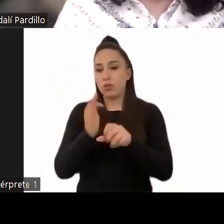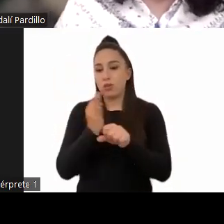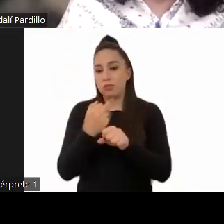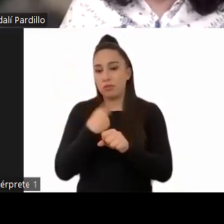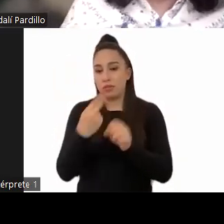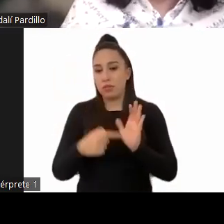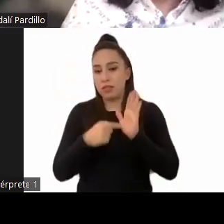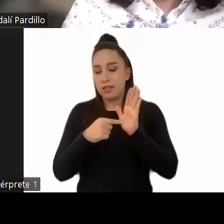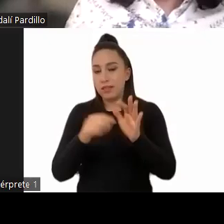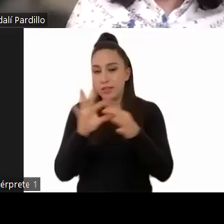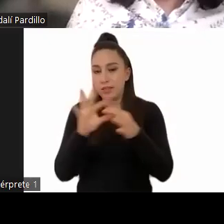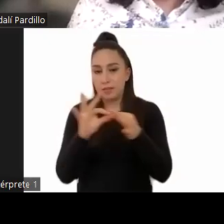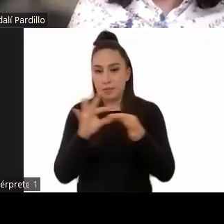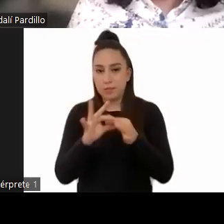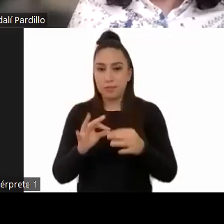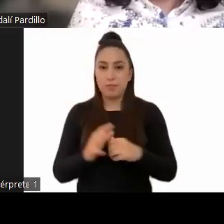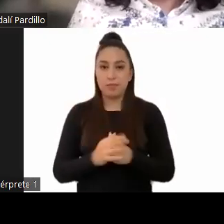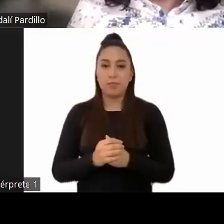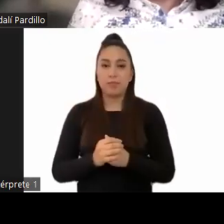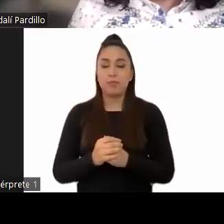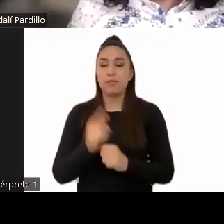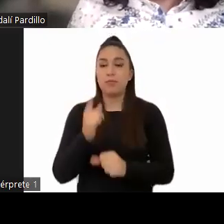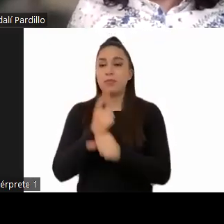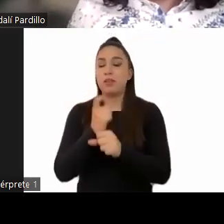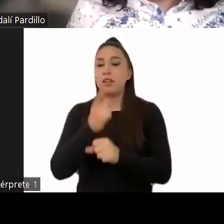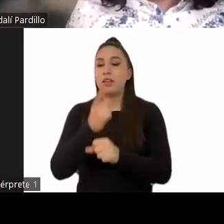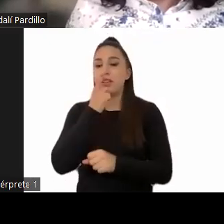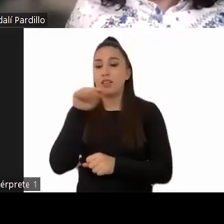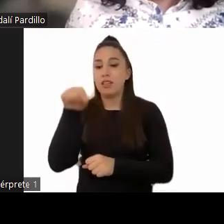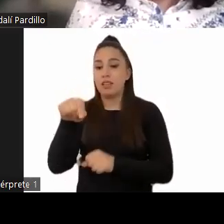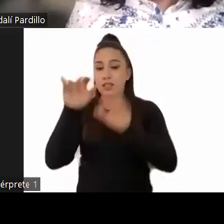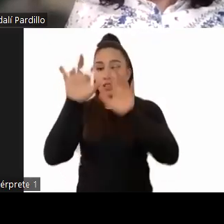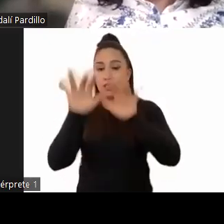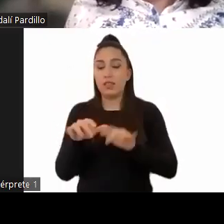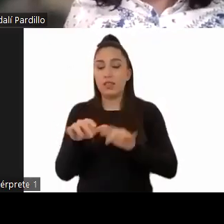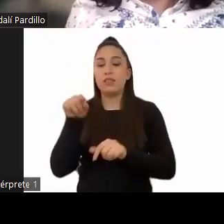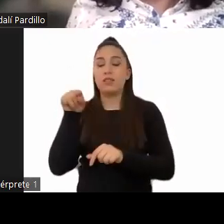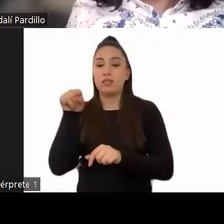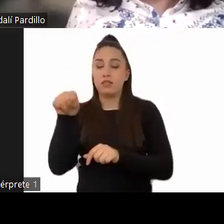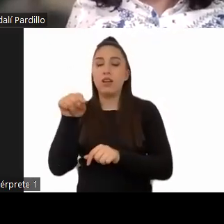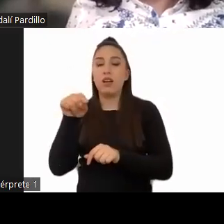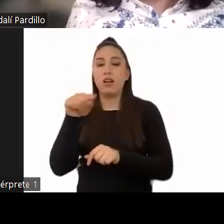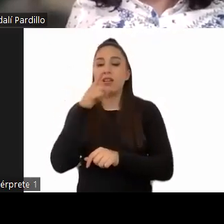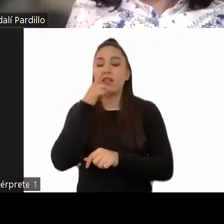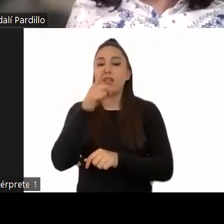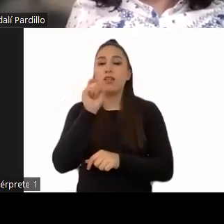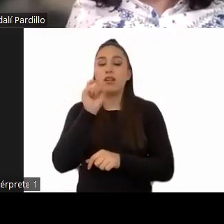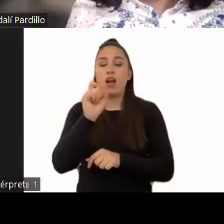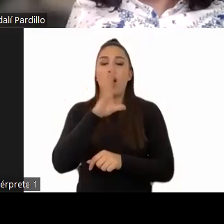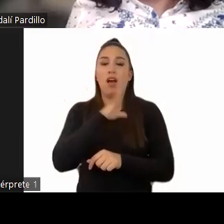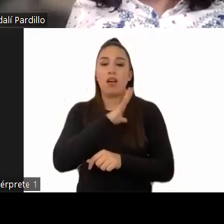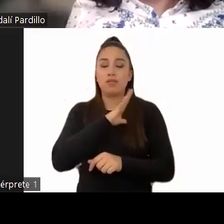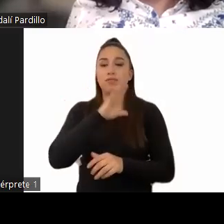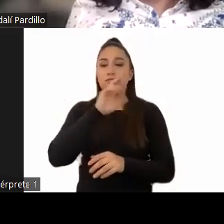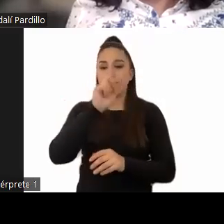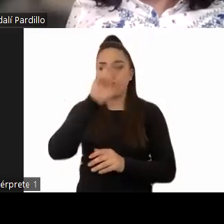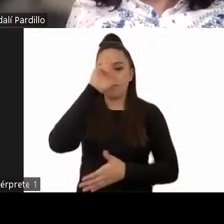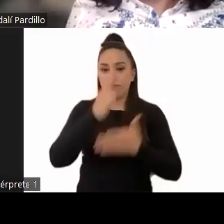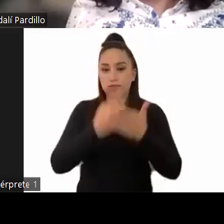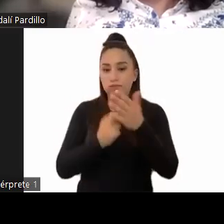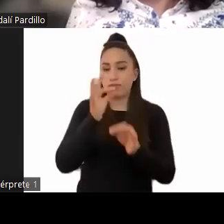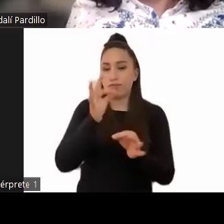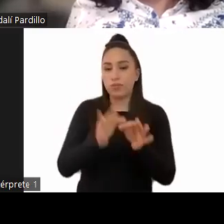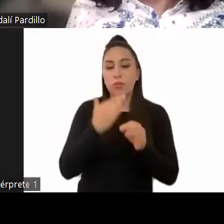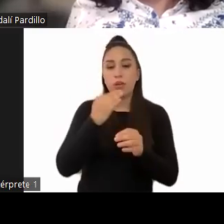lugar, señala que en el proyecto se aprecia un incumplimiento respecto a parámetros establecidos por la